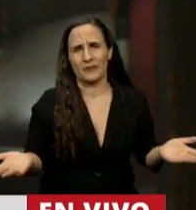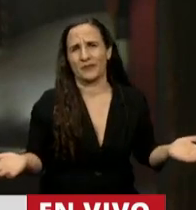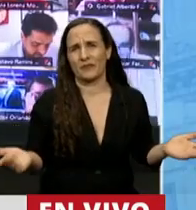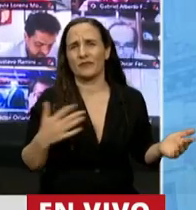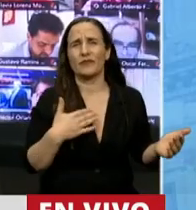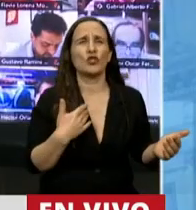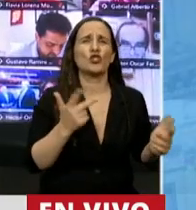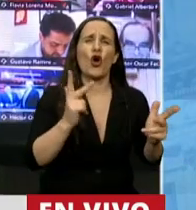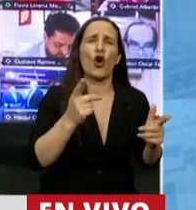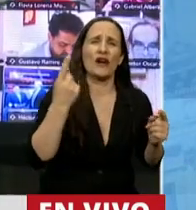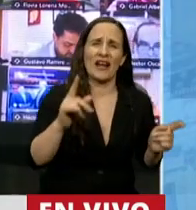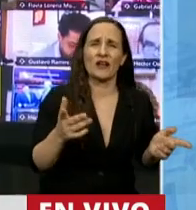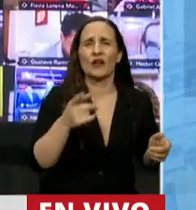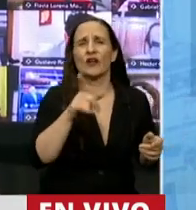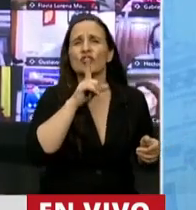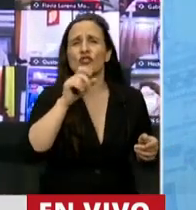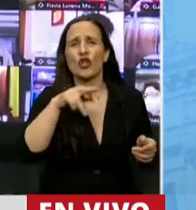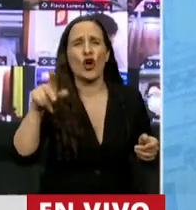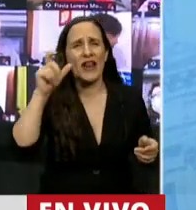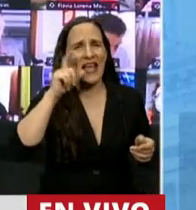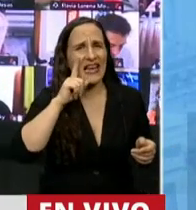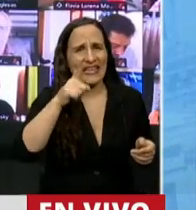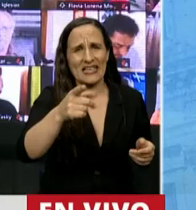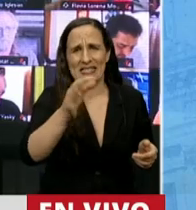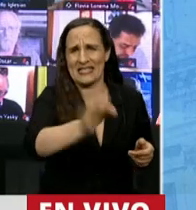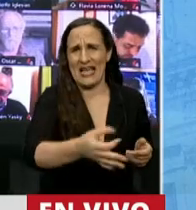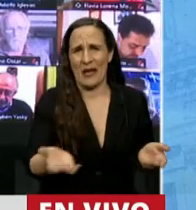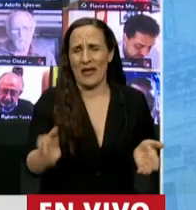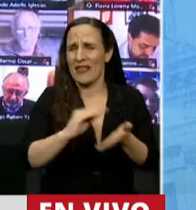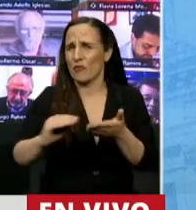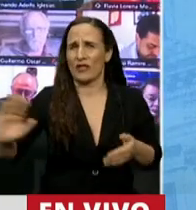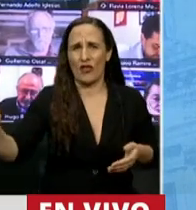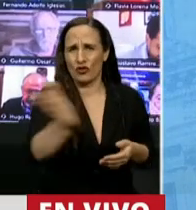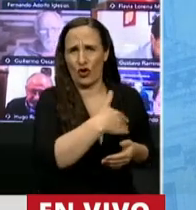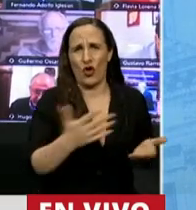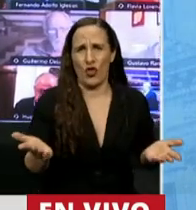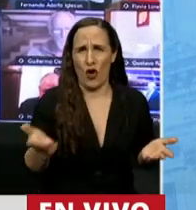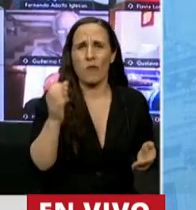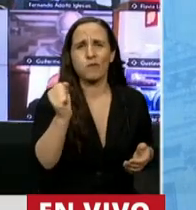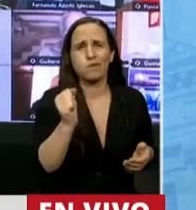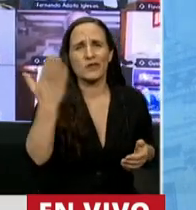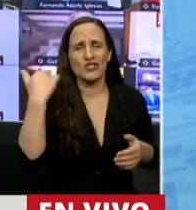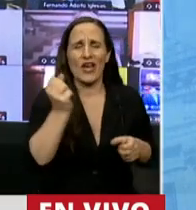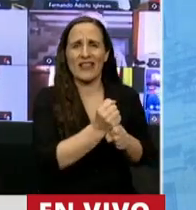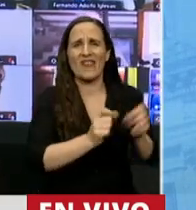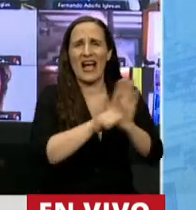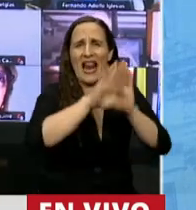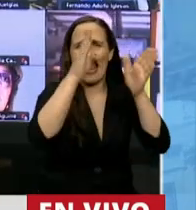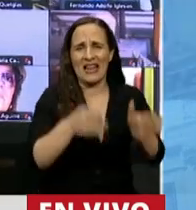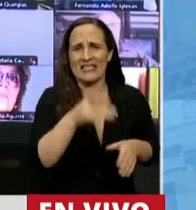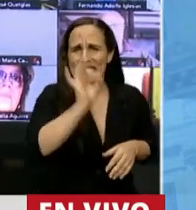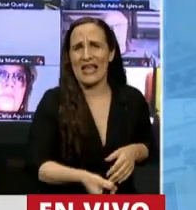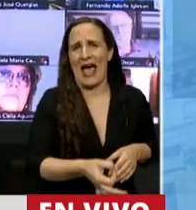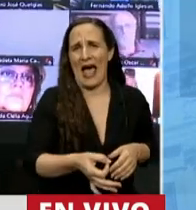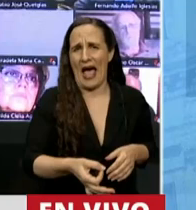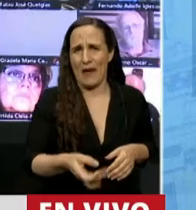estoy diciendo nada raro, diputado Tonelli, digo, usted lo sabe, digo, todos los diputados que están acá y que han pasado por la Ciudad de Buenos Aires saben que esto es así y